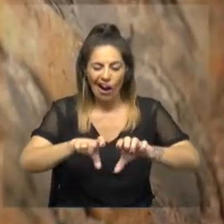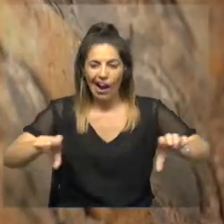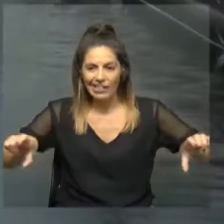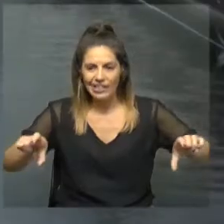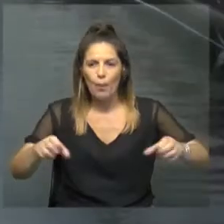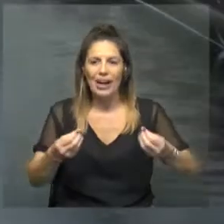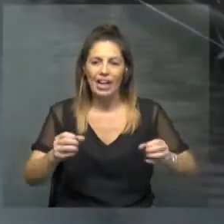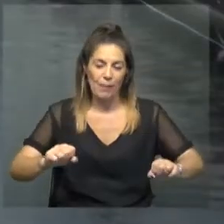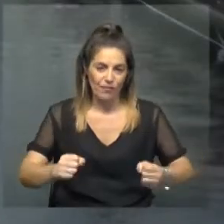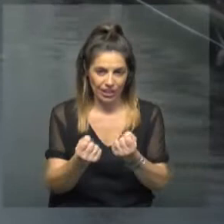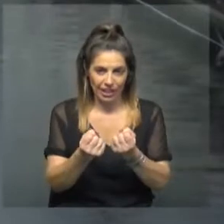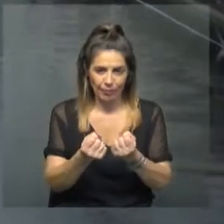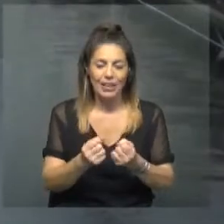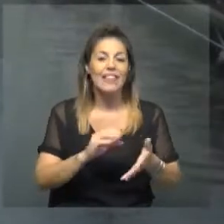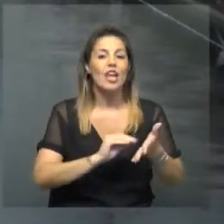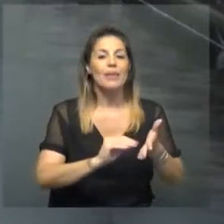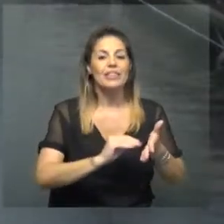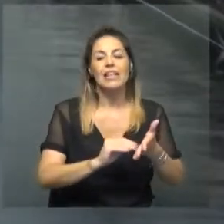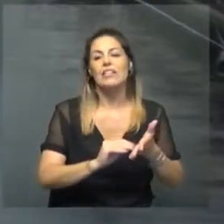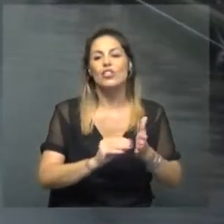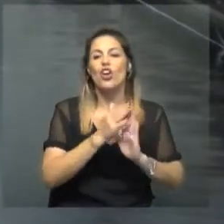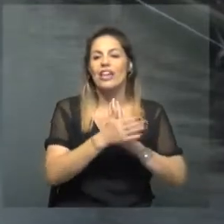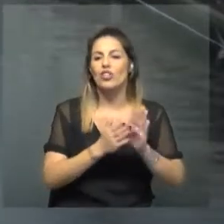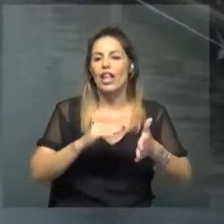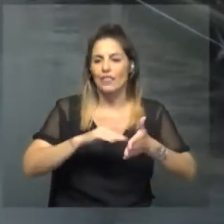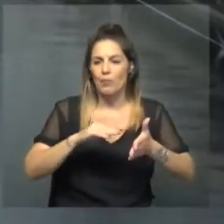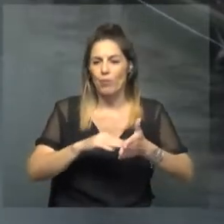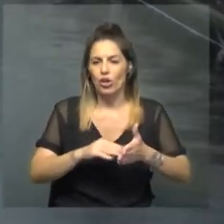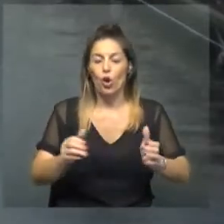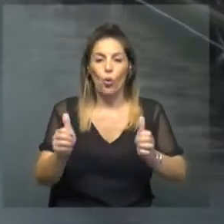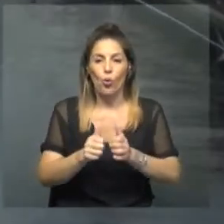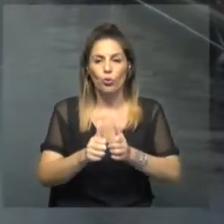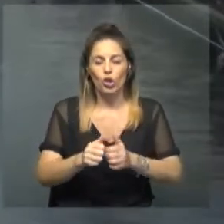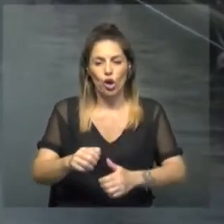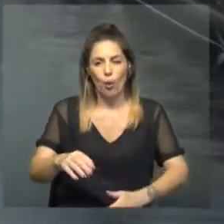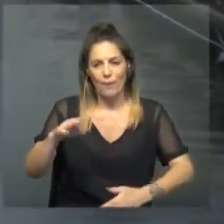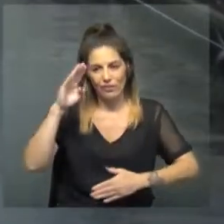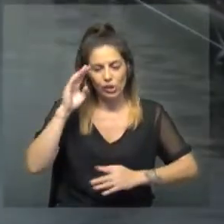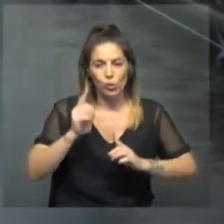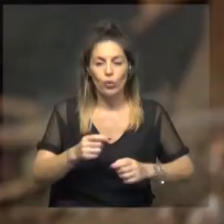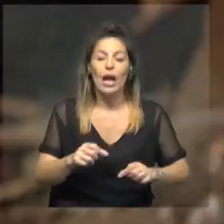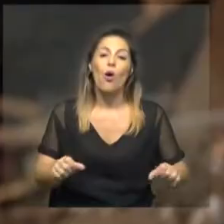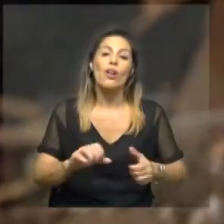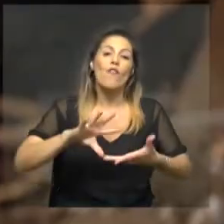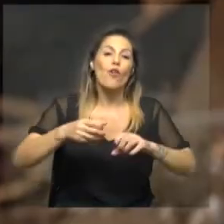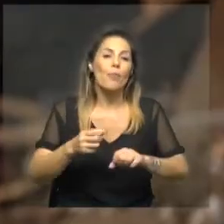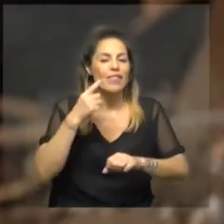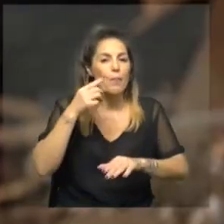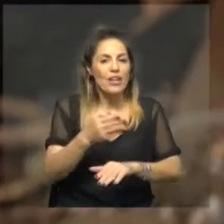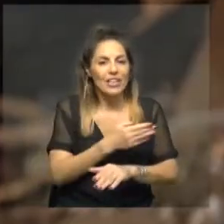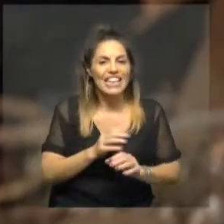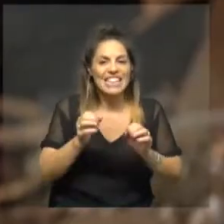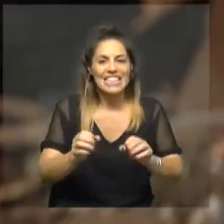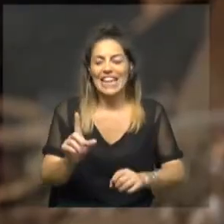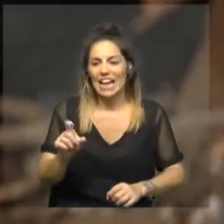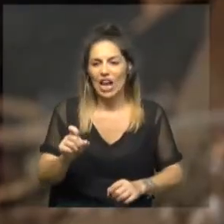refrigeración. Desde la Administración Nacional de Puertos, junto con Prefectura, una forma que tenemos de prevenir que los contaminantes lleguen al agua es exigiendo a la empresa que